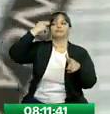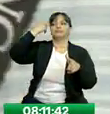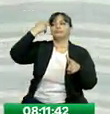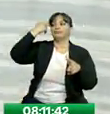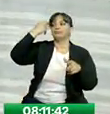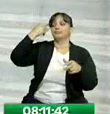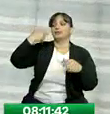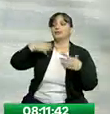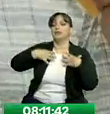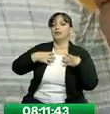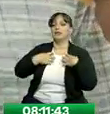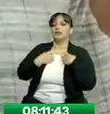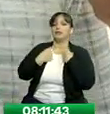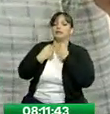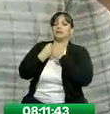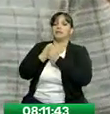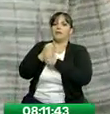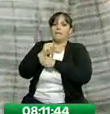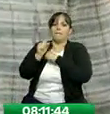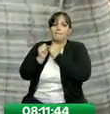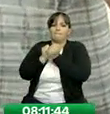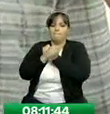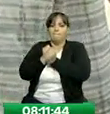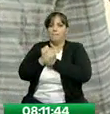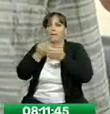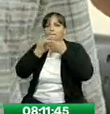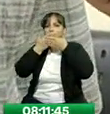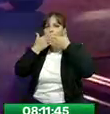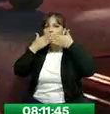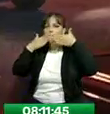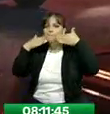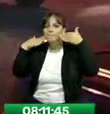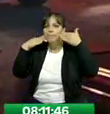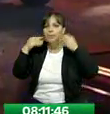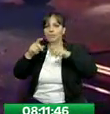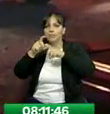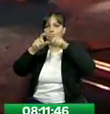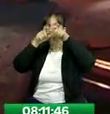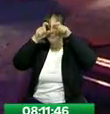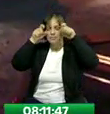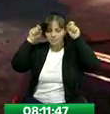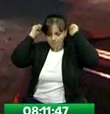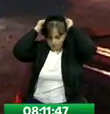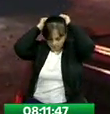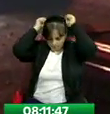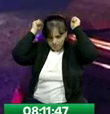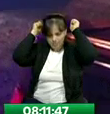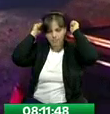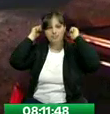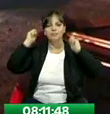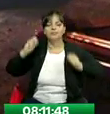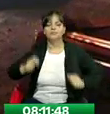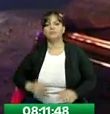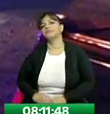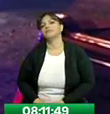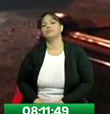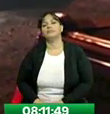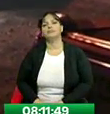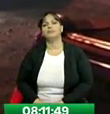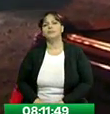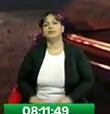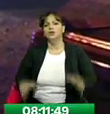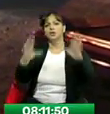pusieron un pañuelo en la mina mandaron a mano señala que fue abordado alrededor de las